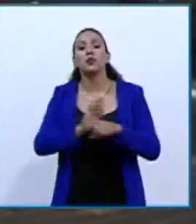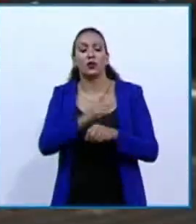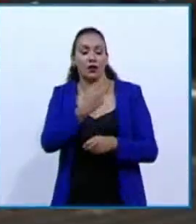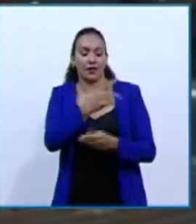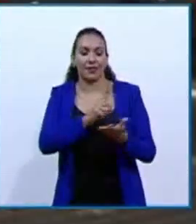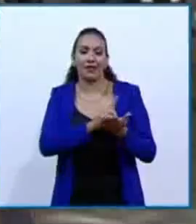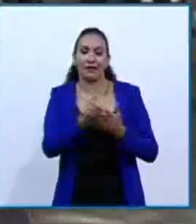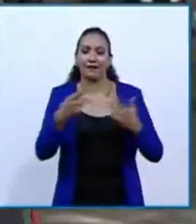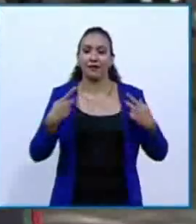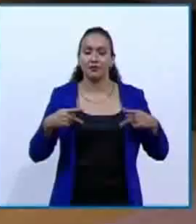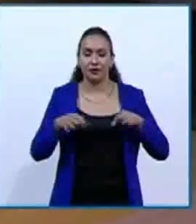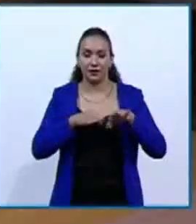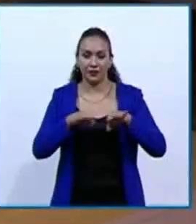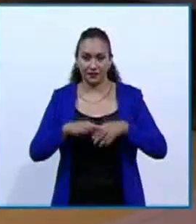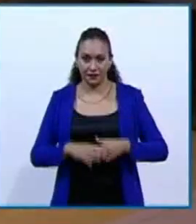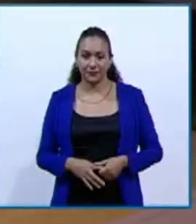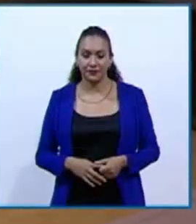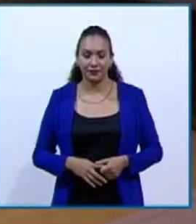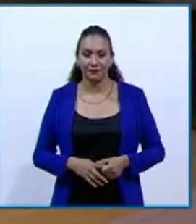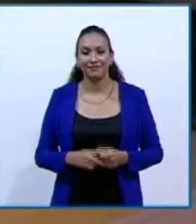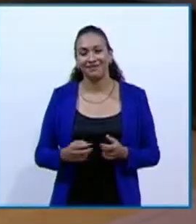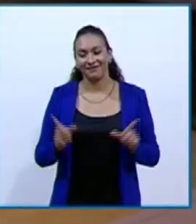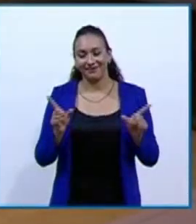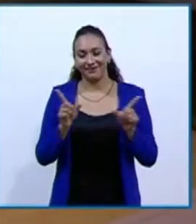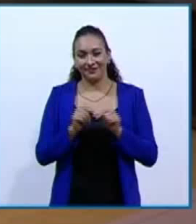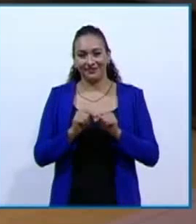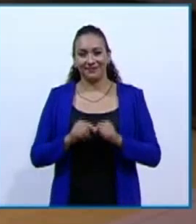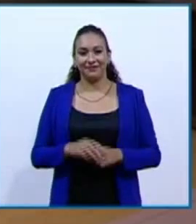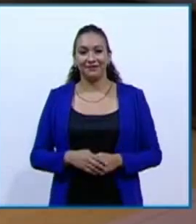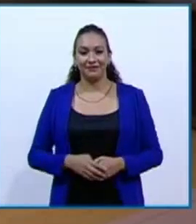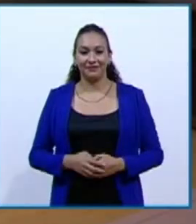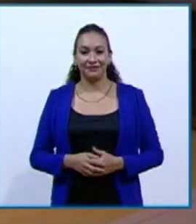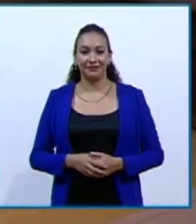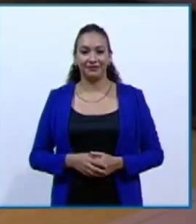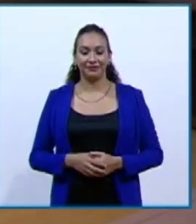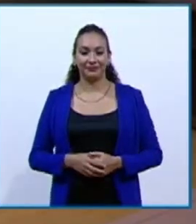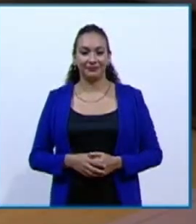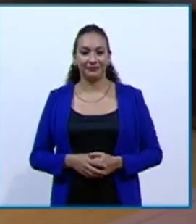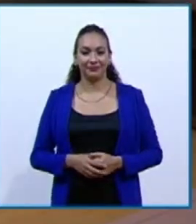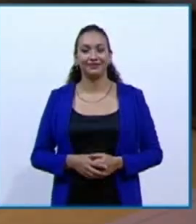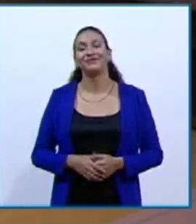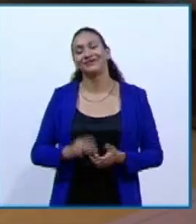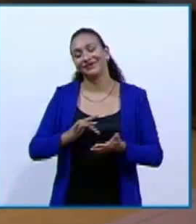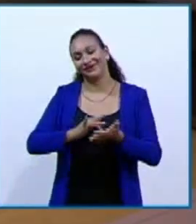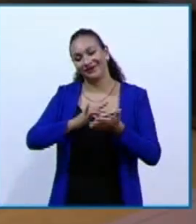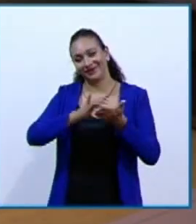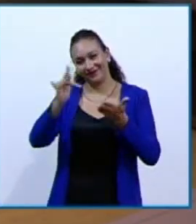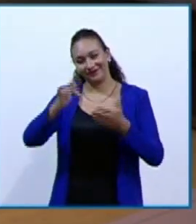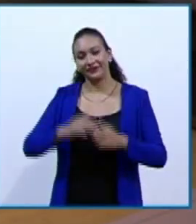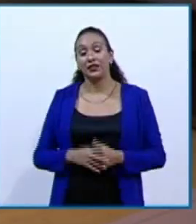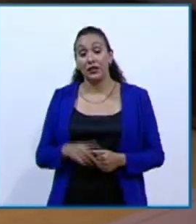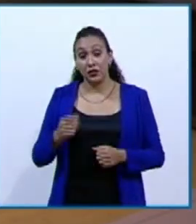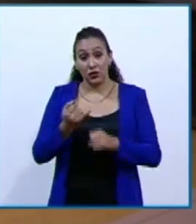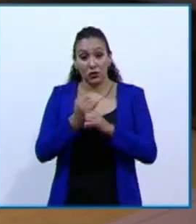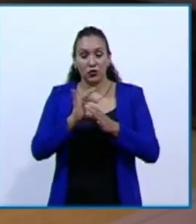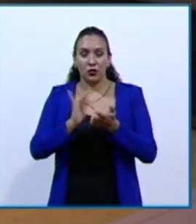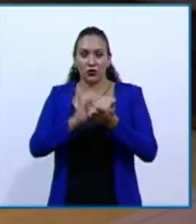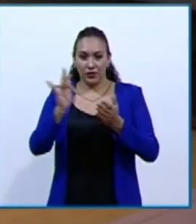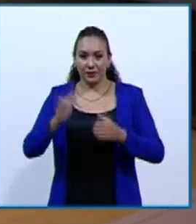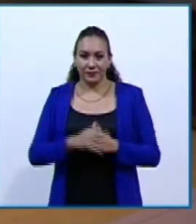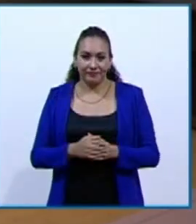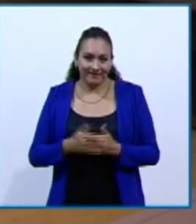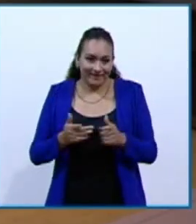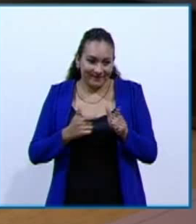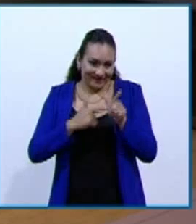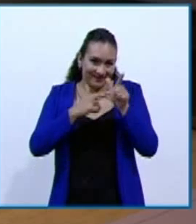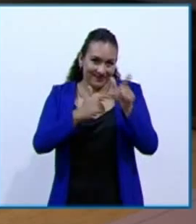El reporte que tenemos. Buenas tardes. Muchas gracias, Rosy, por tu información y seguimos con